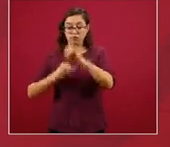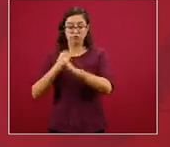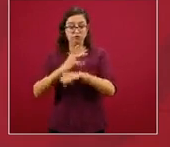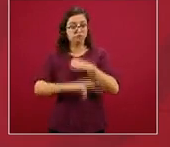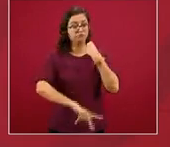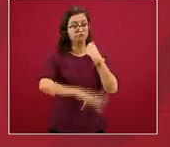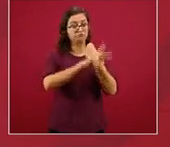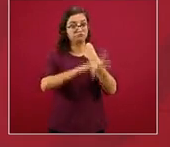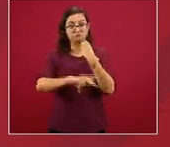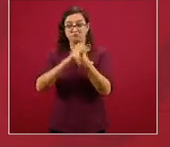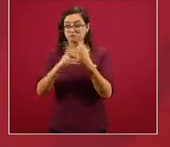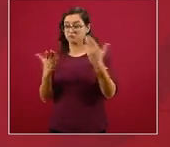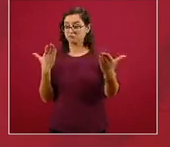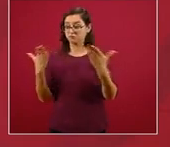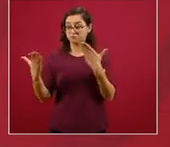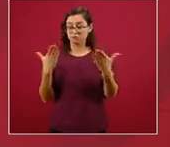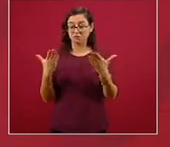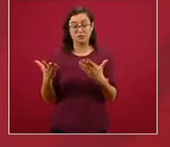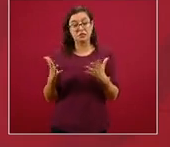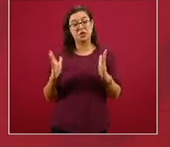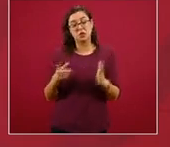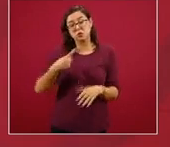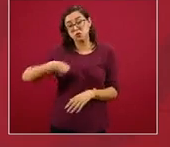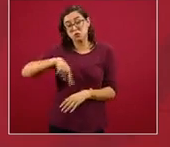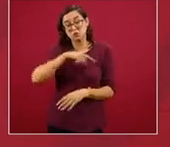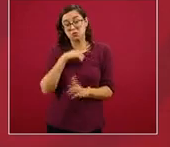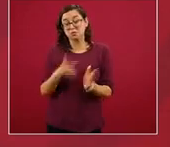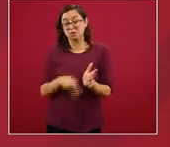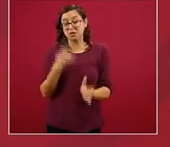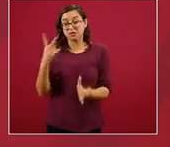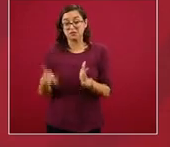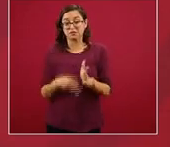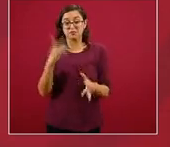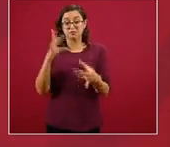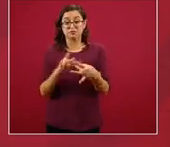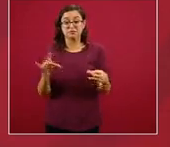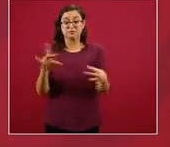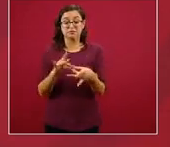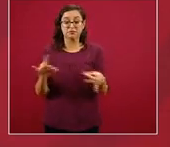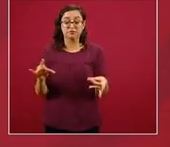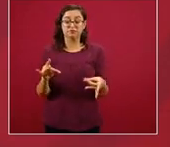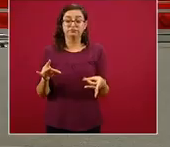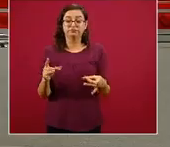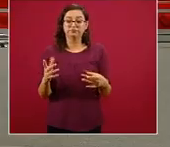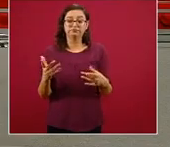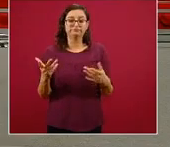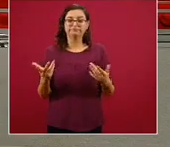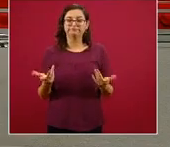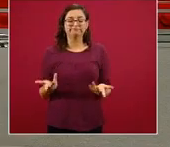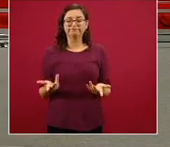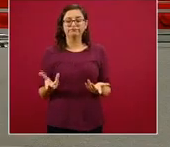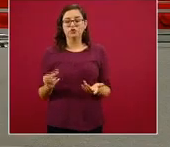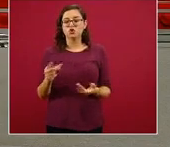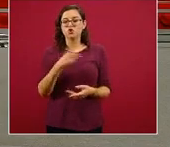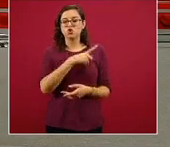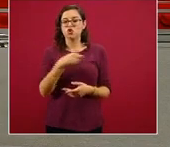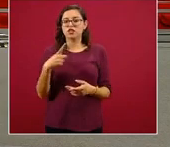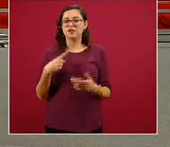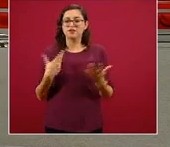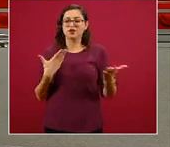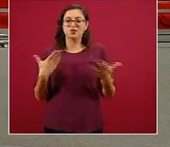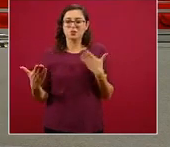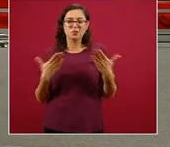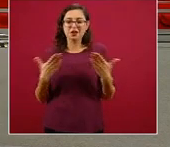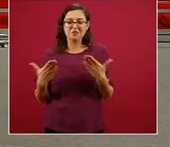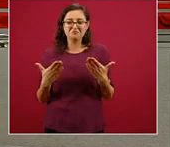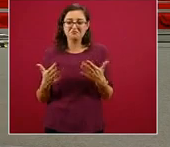Hemos dicho en conferencias previas y de manera frecuente que no tiene un sustento técnico ni es